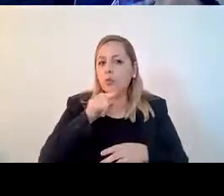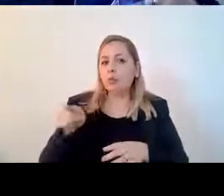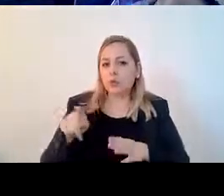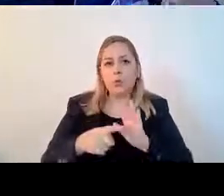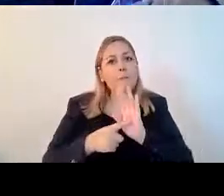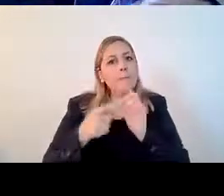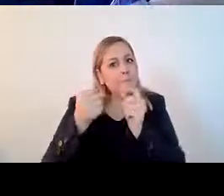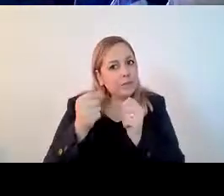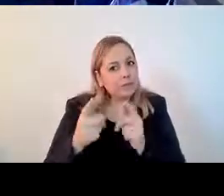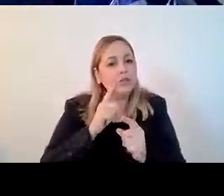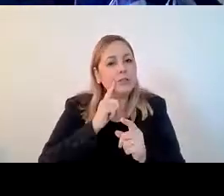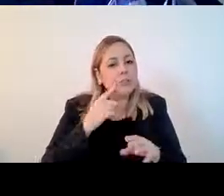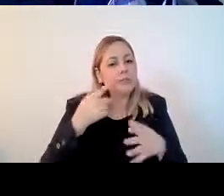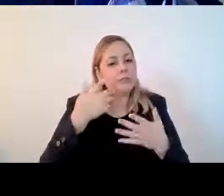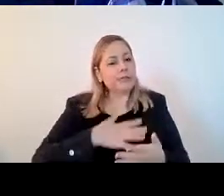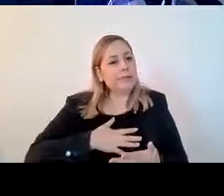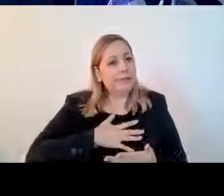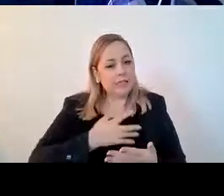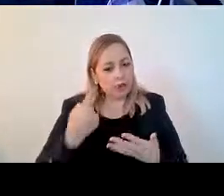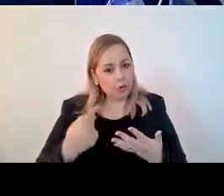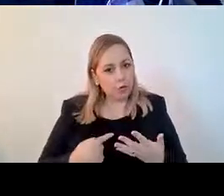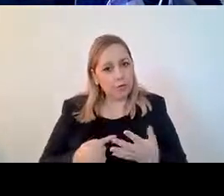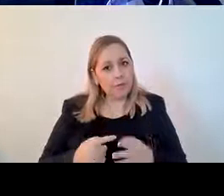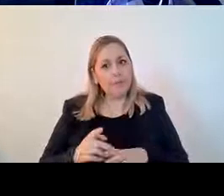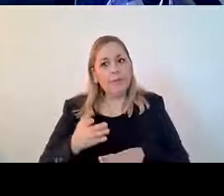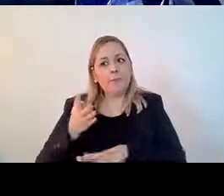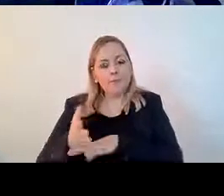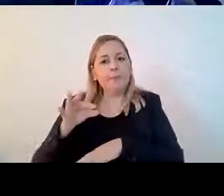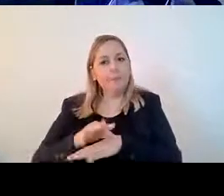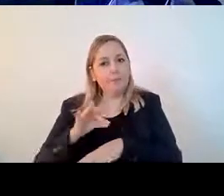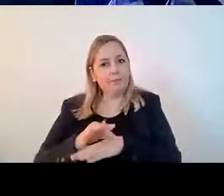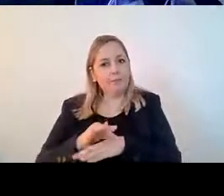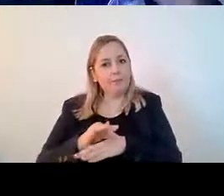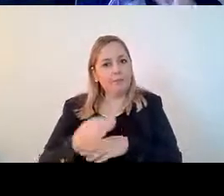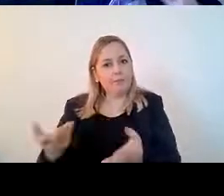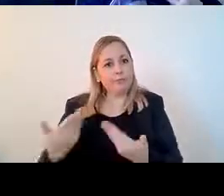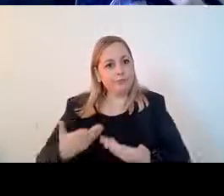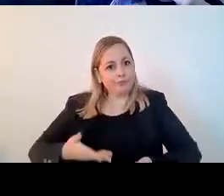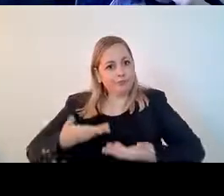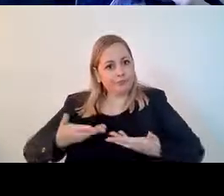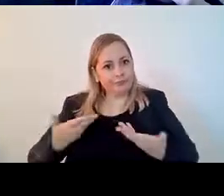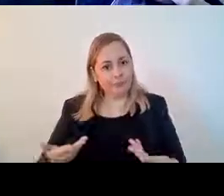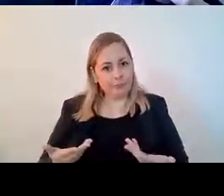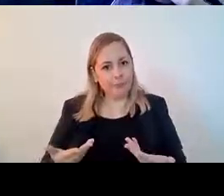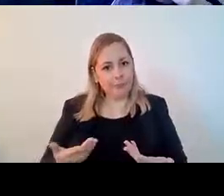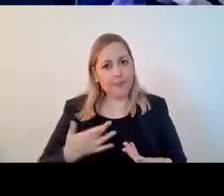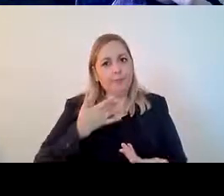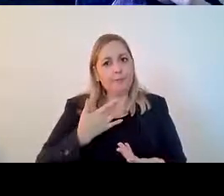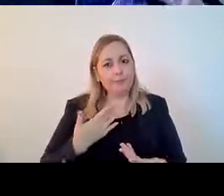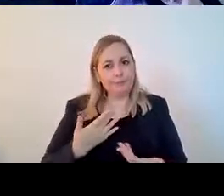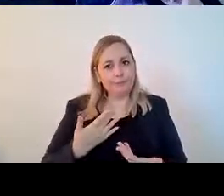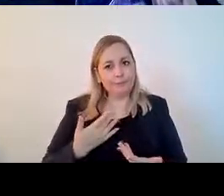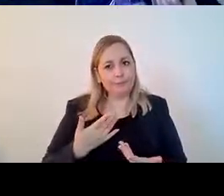tener síntomas, van a consultar para que les den prescripción de estimulante, porque está más riesga